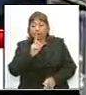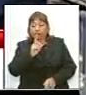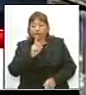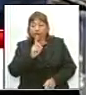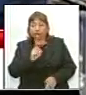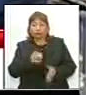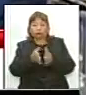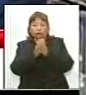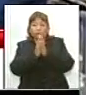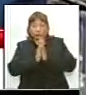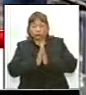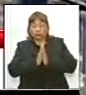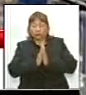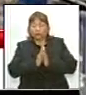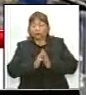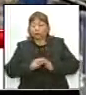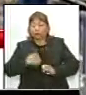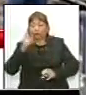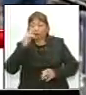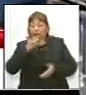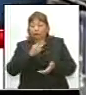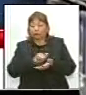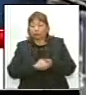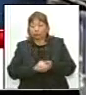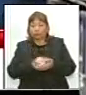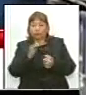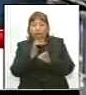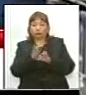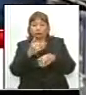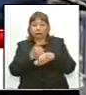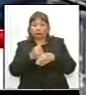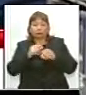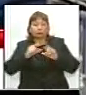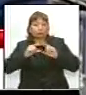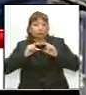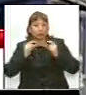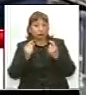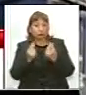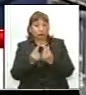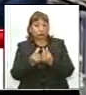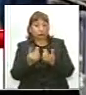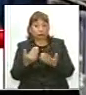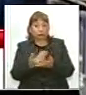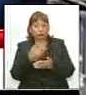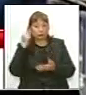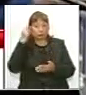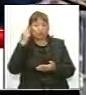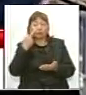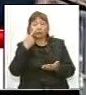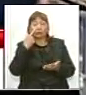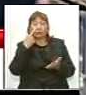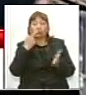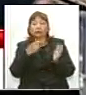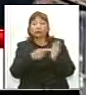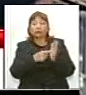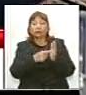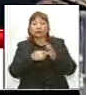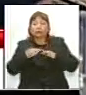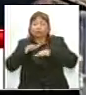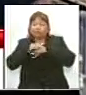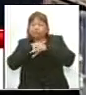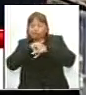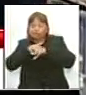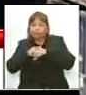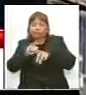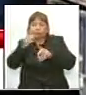una solicitud para formar una bancada, tenemos que ver que se analice